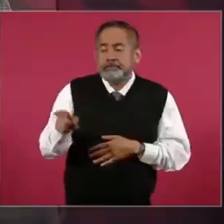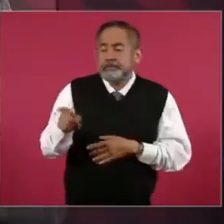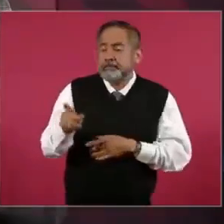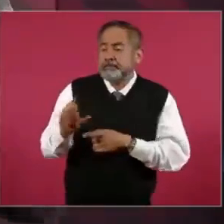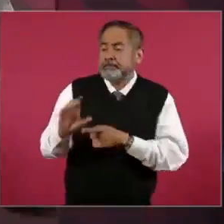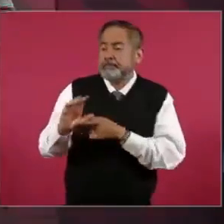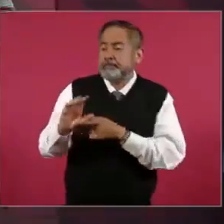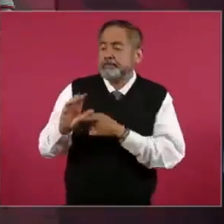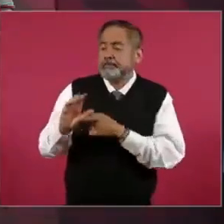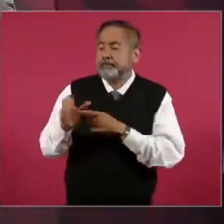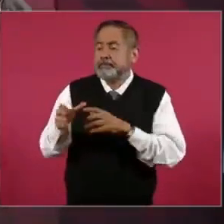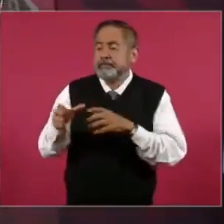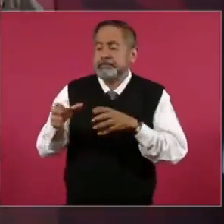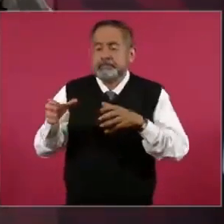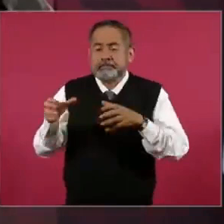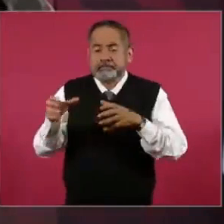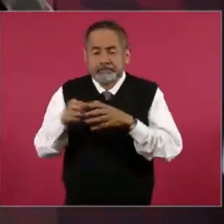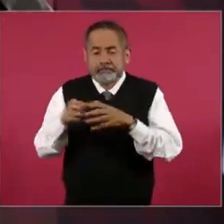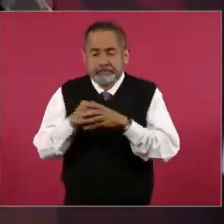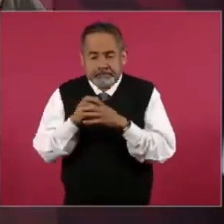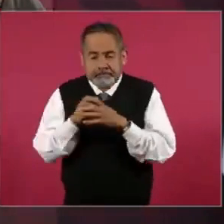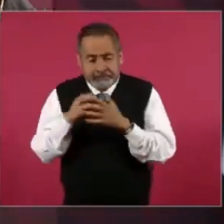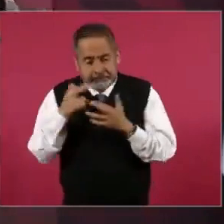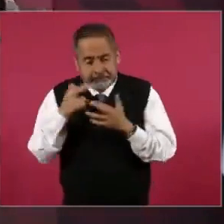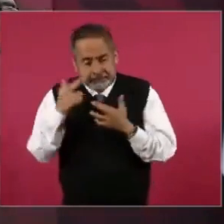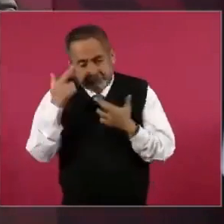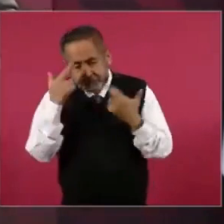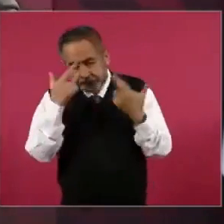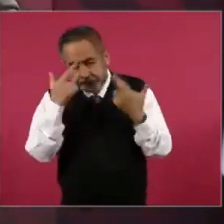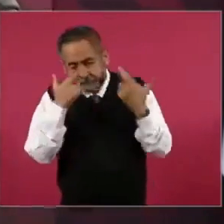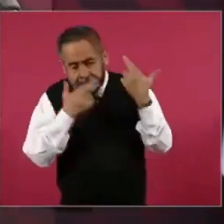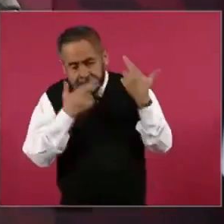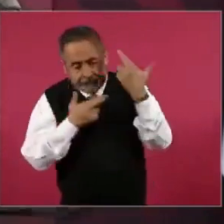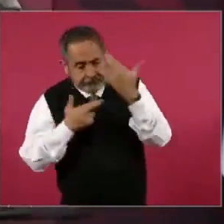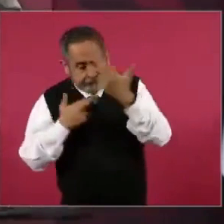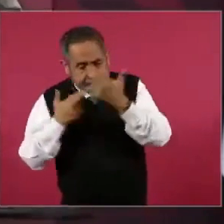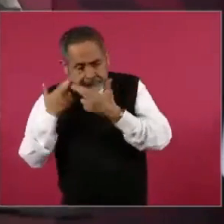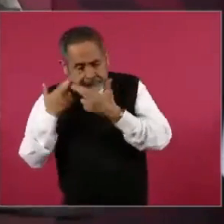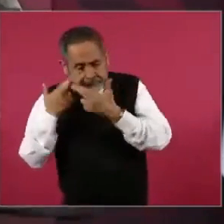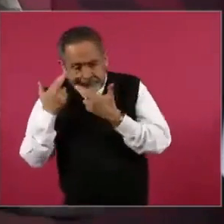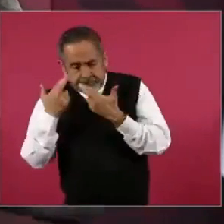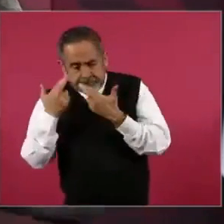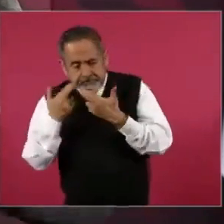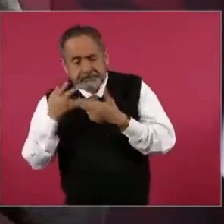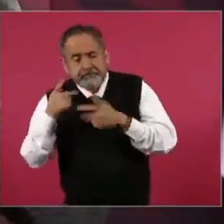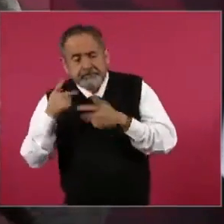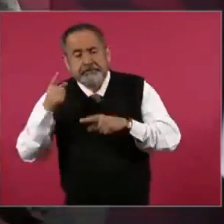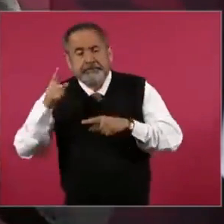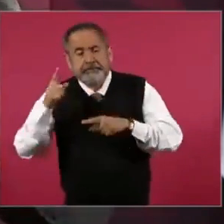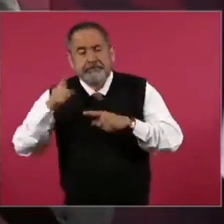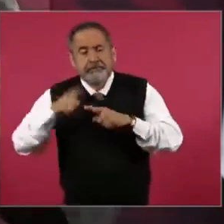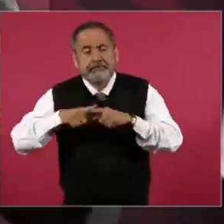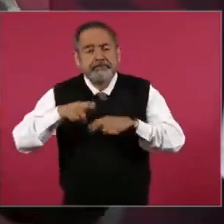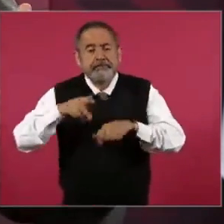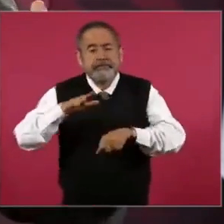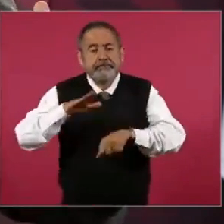una situación tan delicada, algo tan importante para los mexicanos como lo tendría